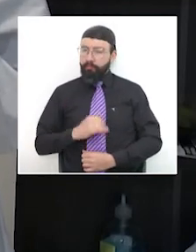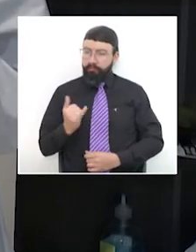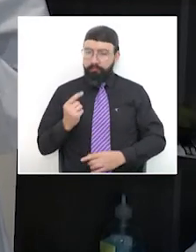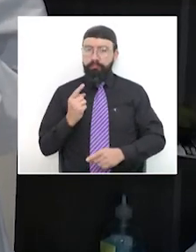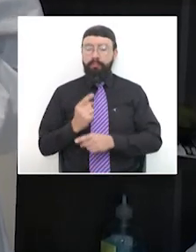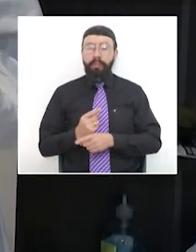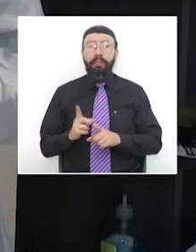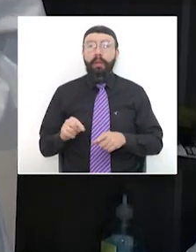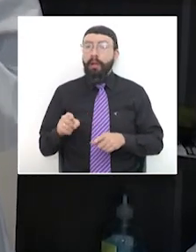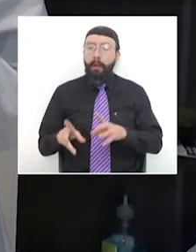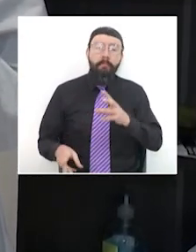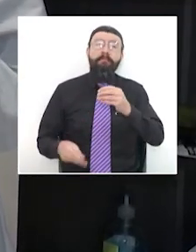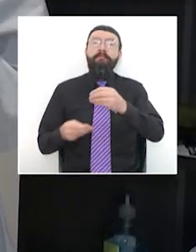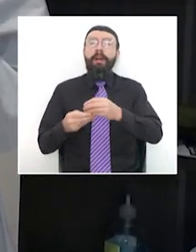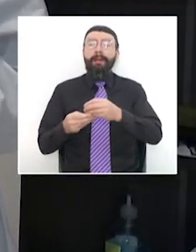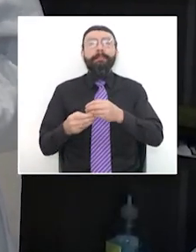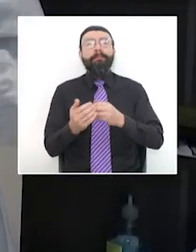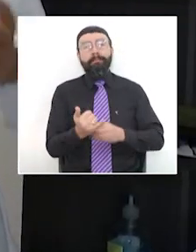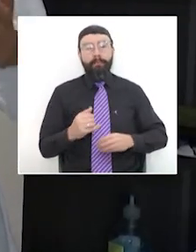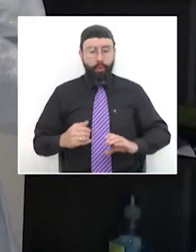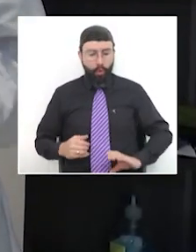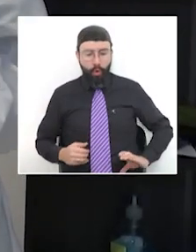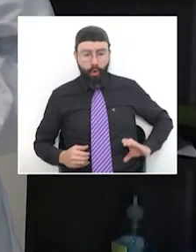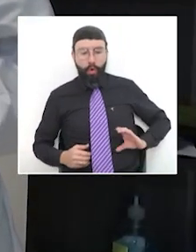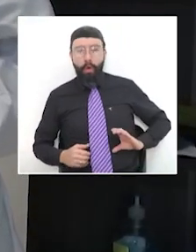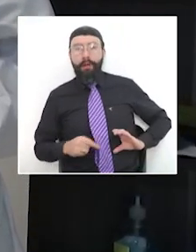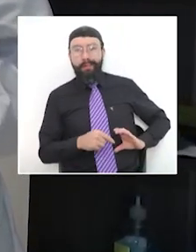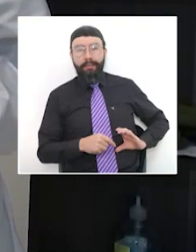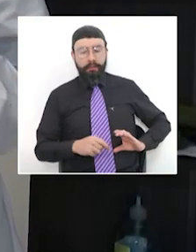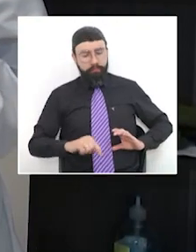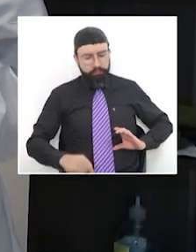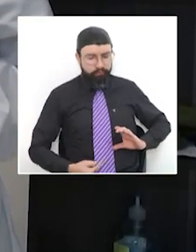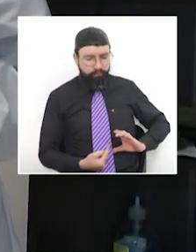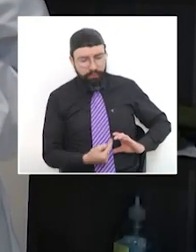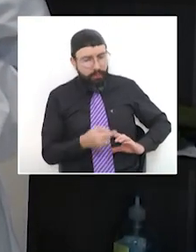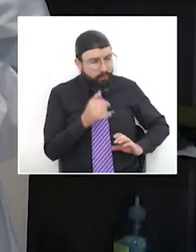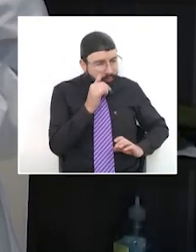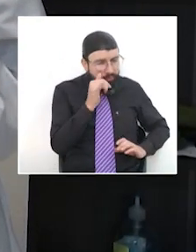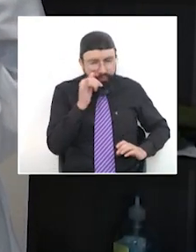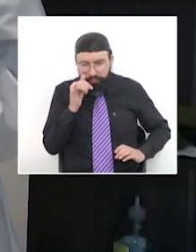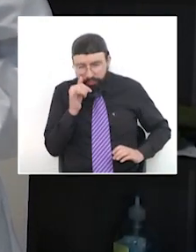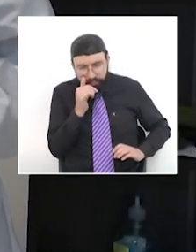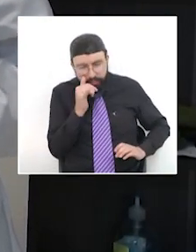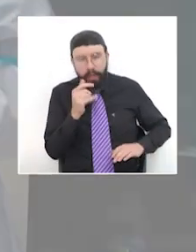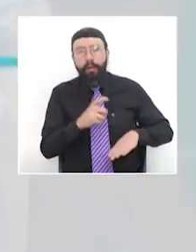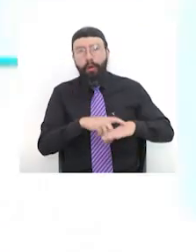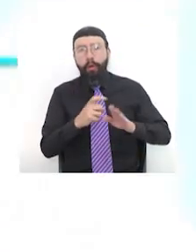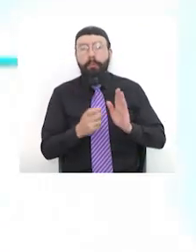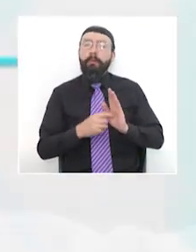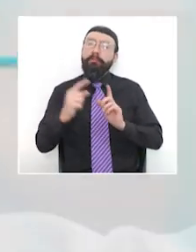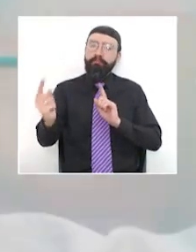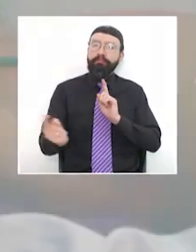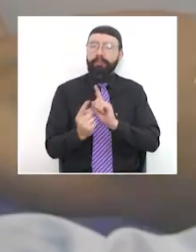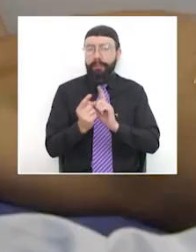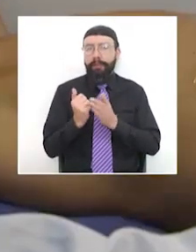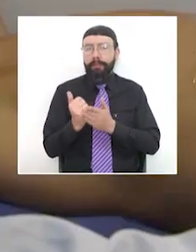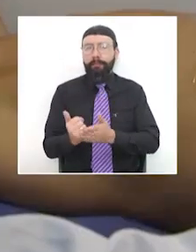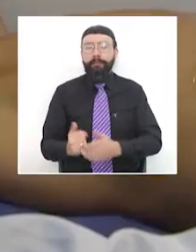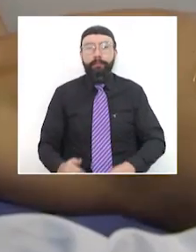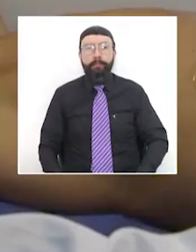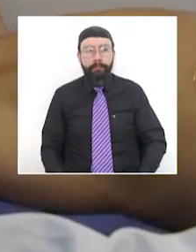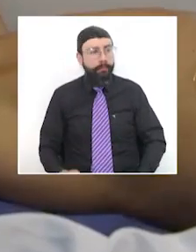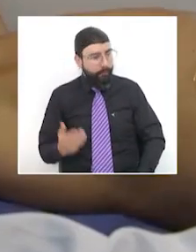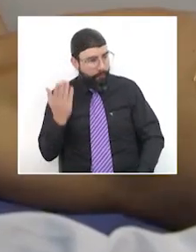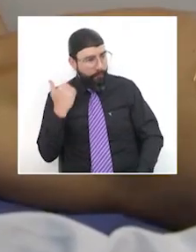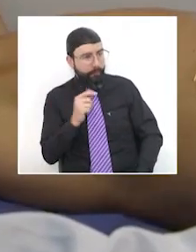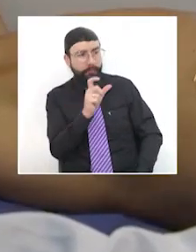la complementación con una colonoscopia para saber el estado general del paciente que vino a consulta. Como decía la